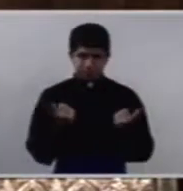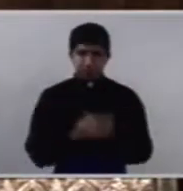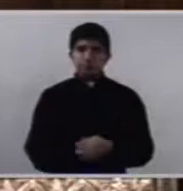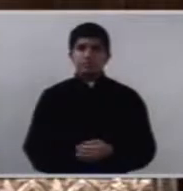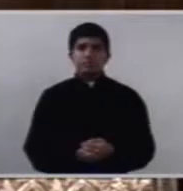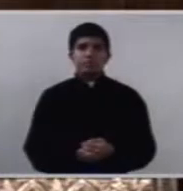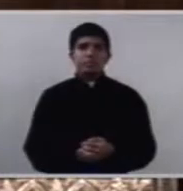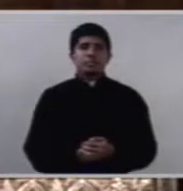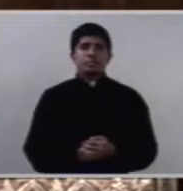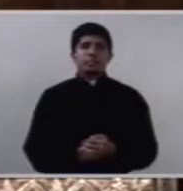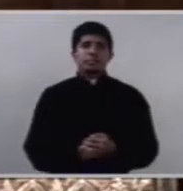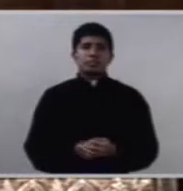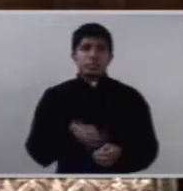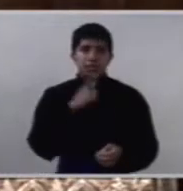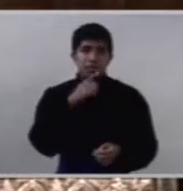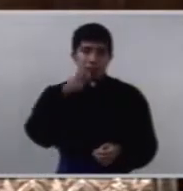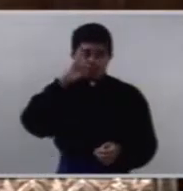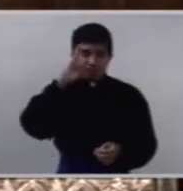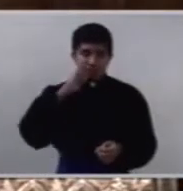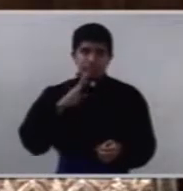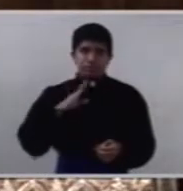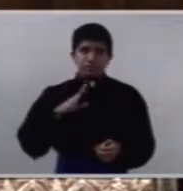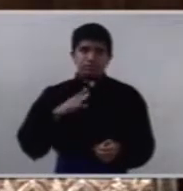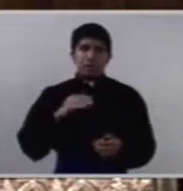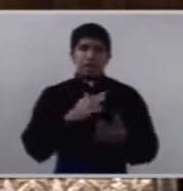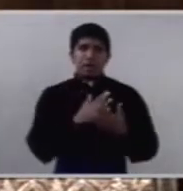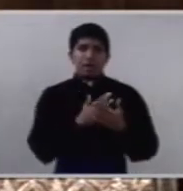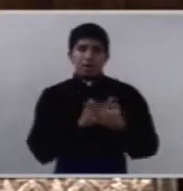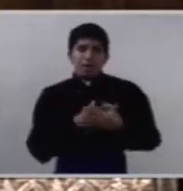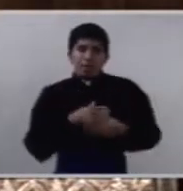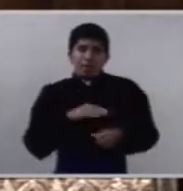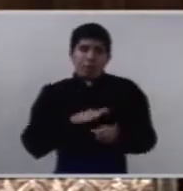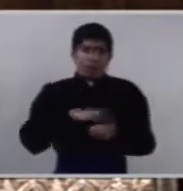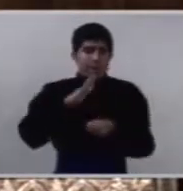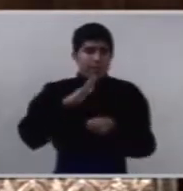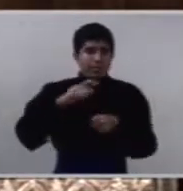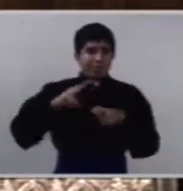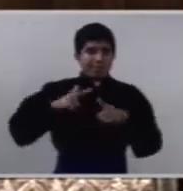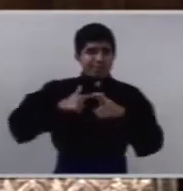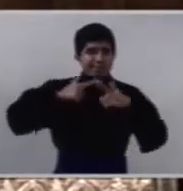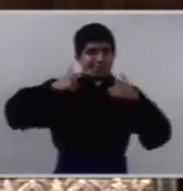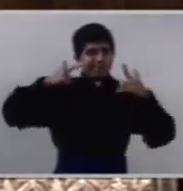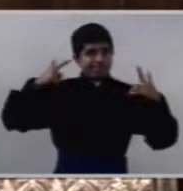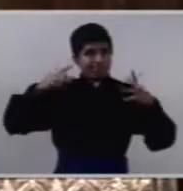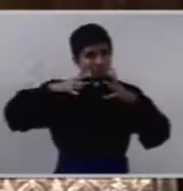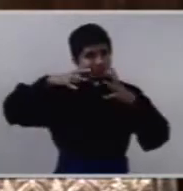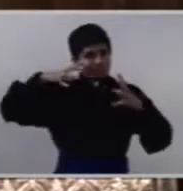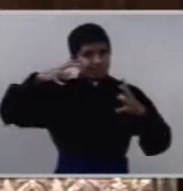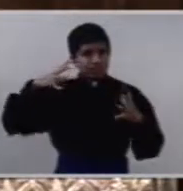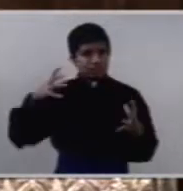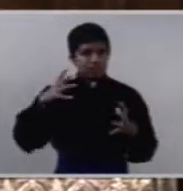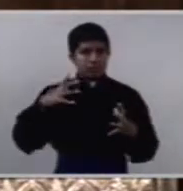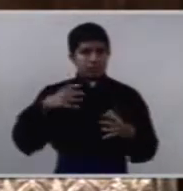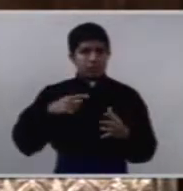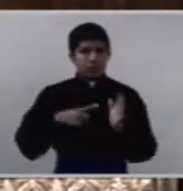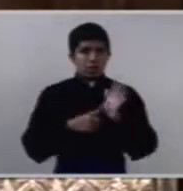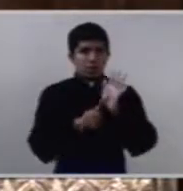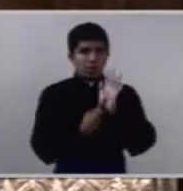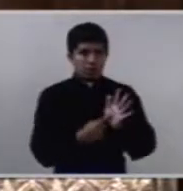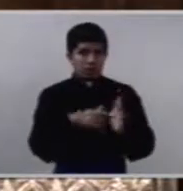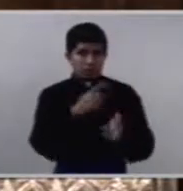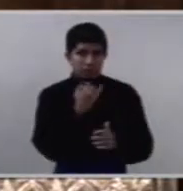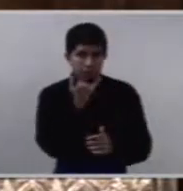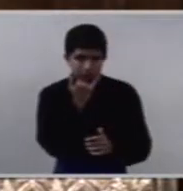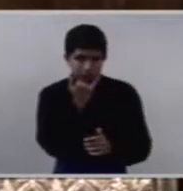Dirá el Señor que el amor más grande se muestra en el